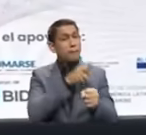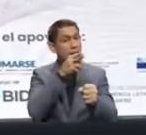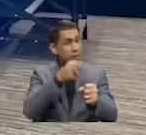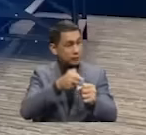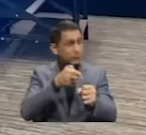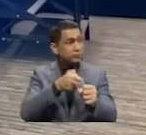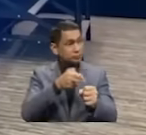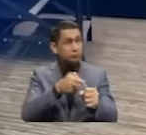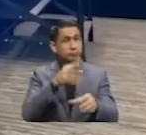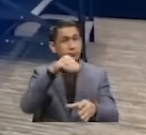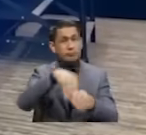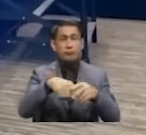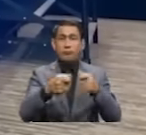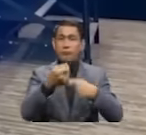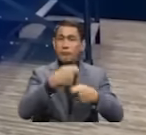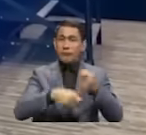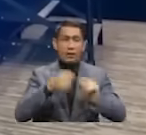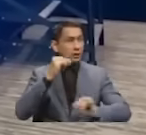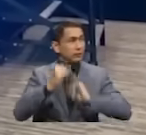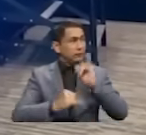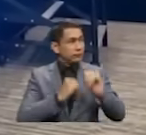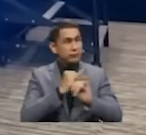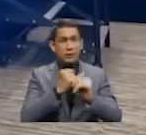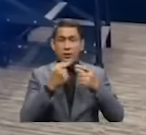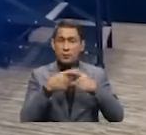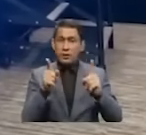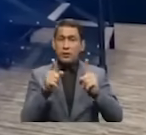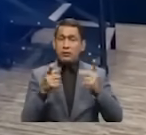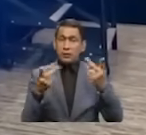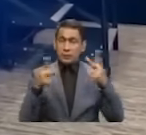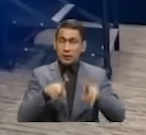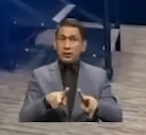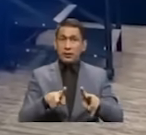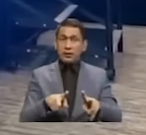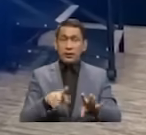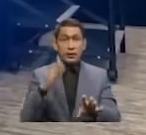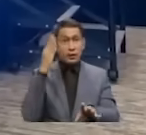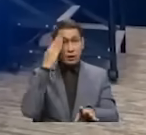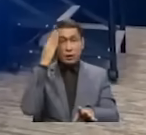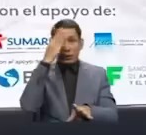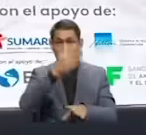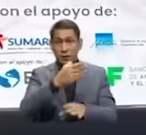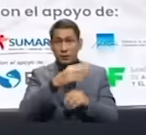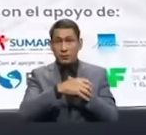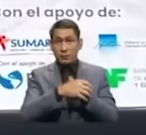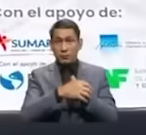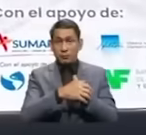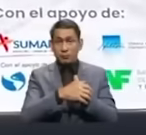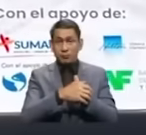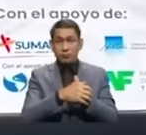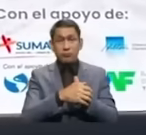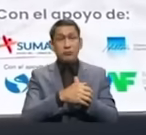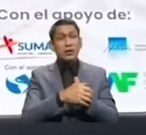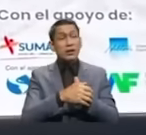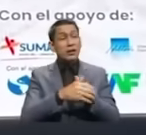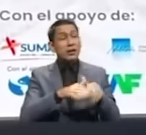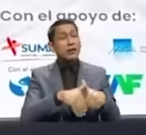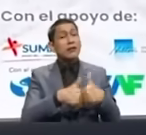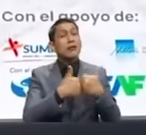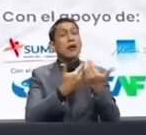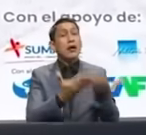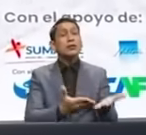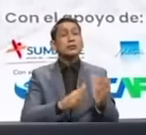comercio internacional y mujeres, principalmente con el propósito de crear un espacio de crecimiento profesional que